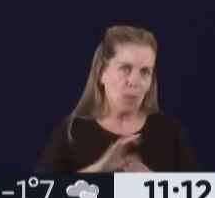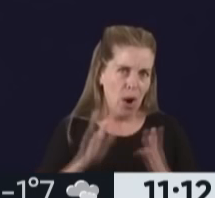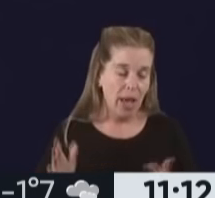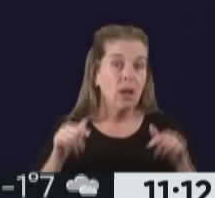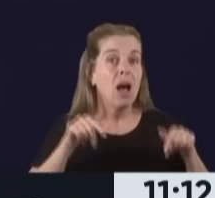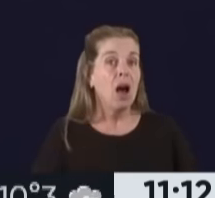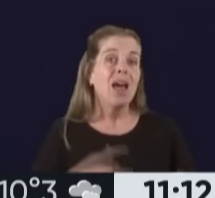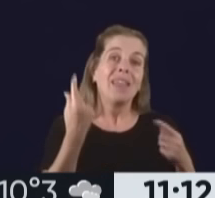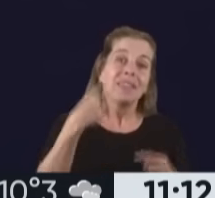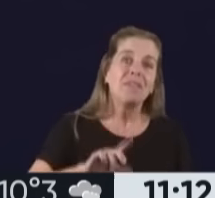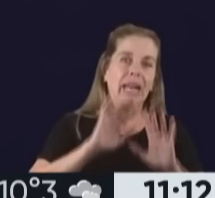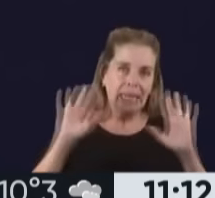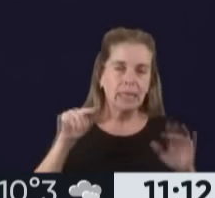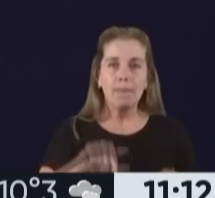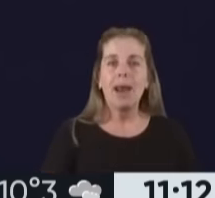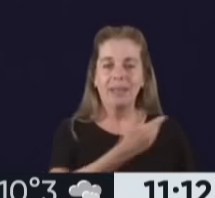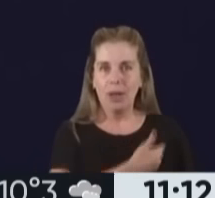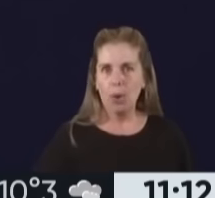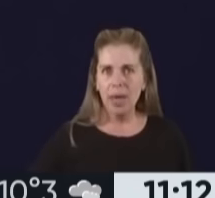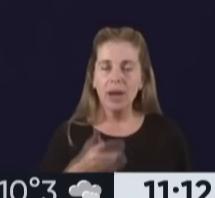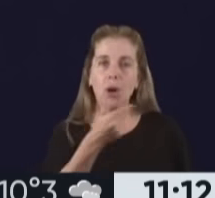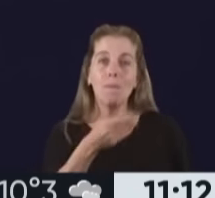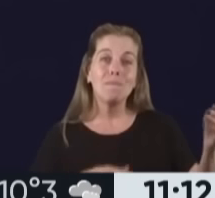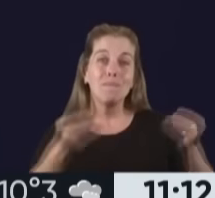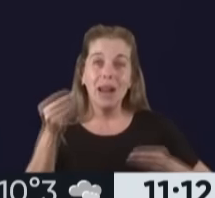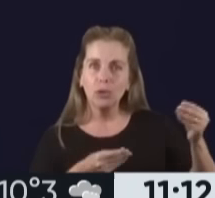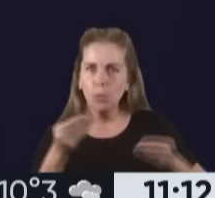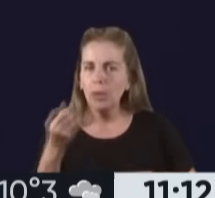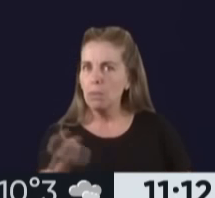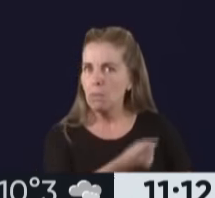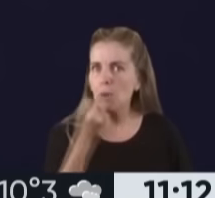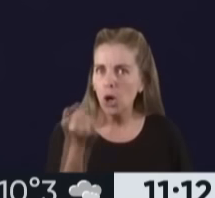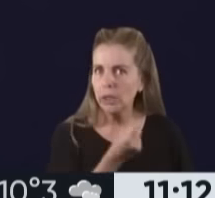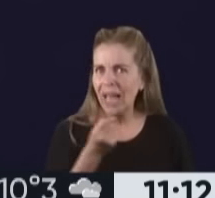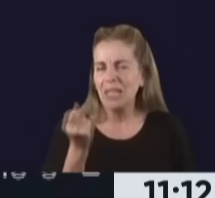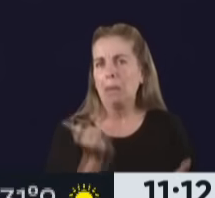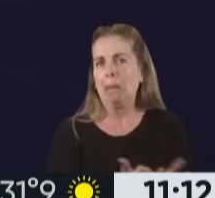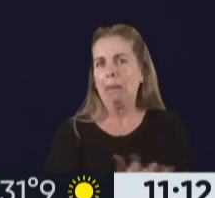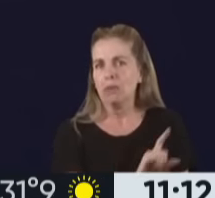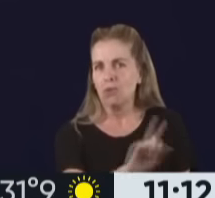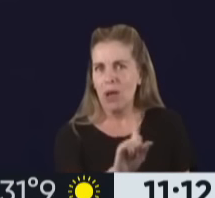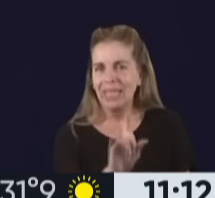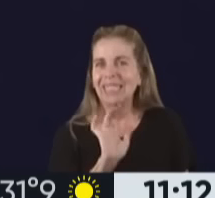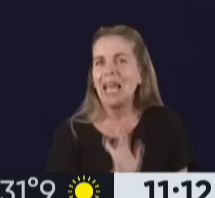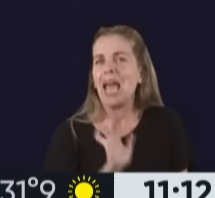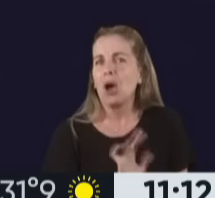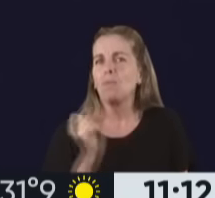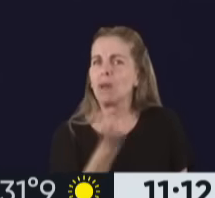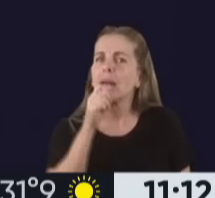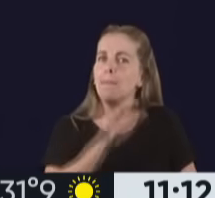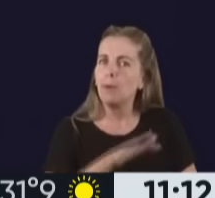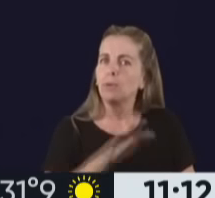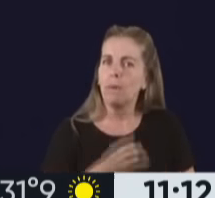el presupuesto no es un cheque en blanco para el poder de turno, es más bien un contrato con toda la